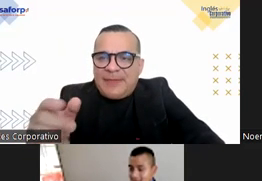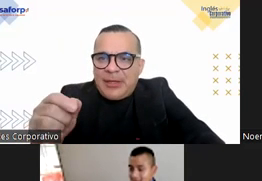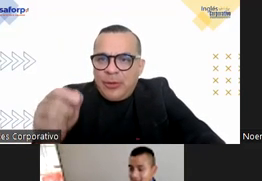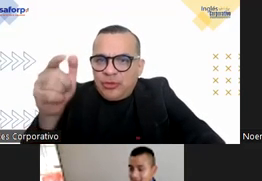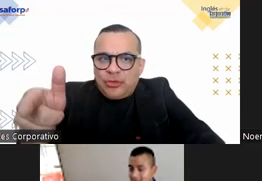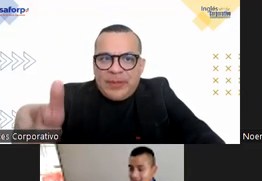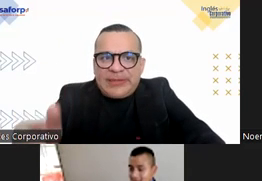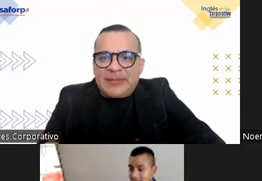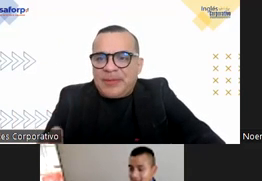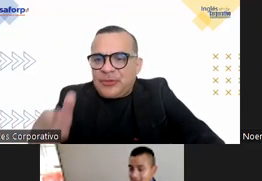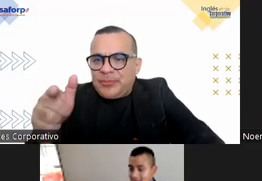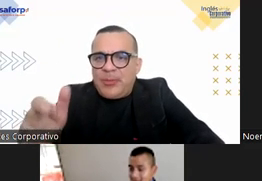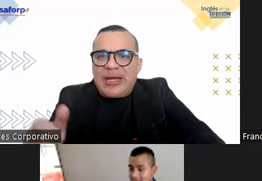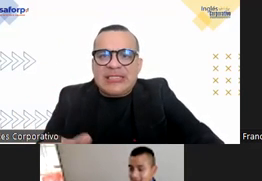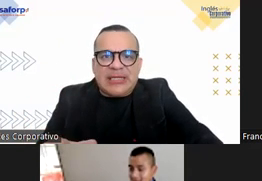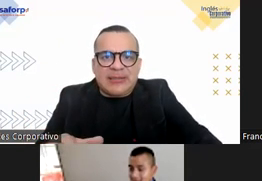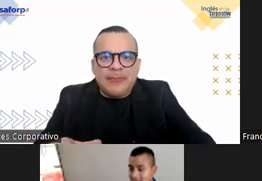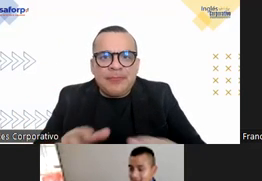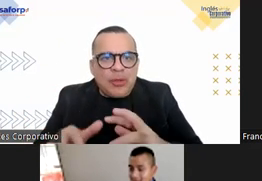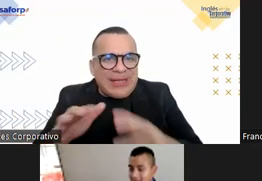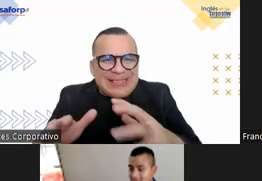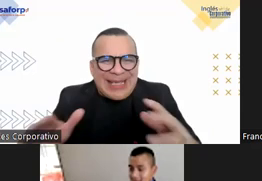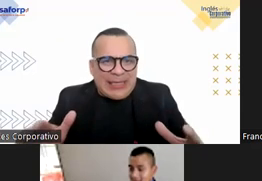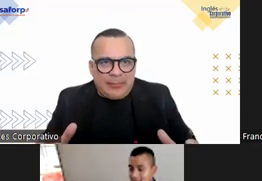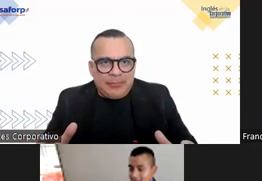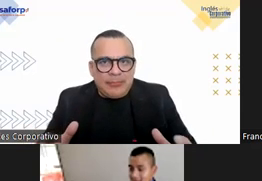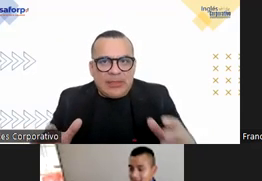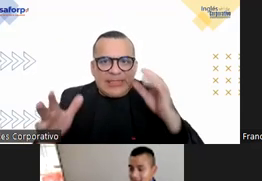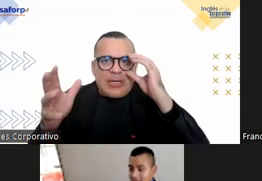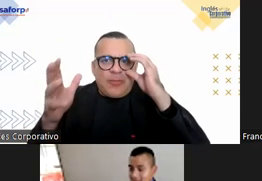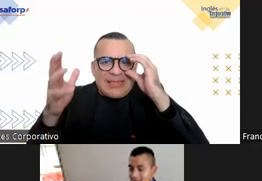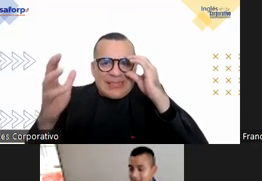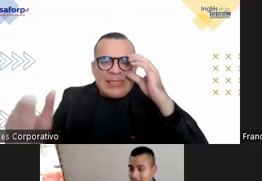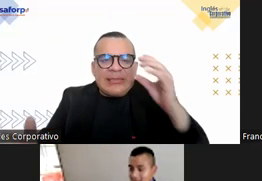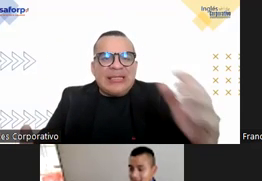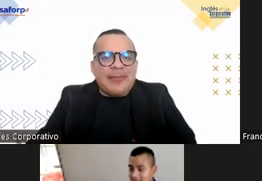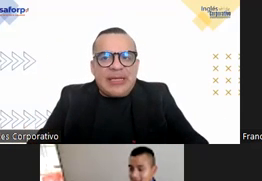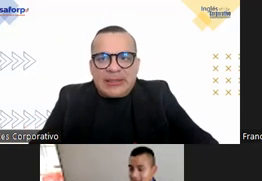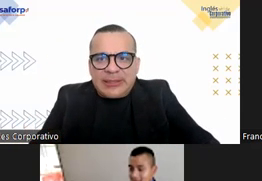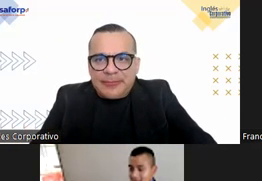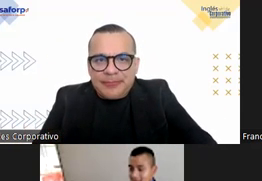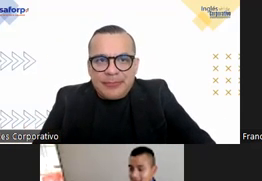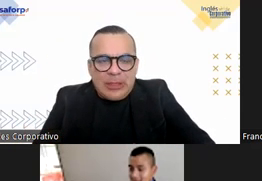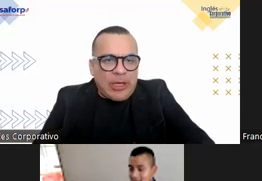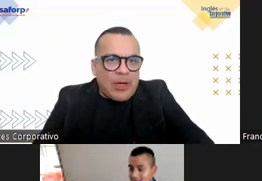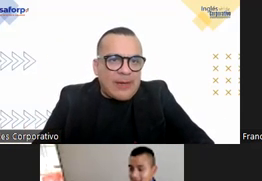quede grabado su participación. Veamos en el chat, ¿con qué se queda? ¿Qué será lo más determinante de lo que hemos